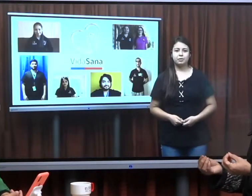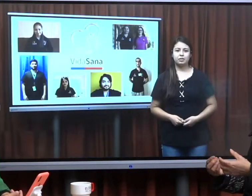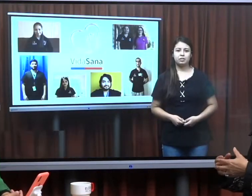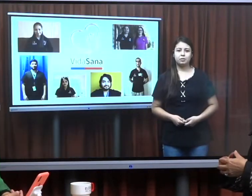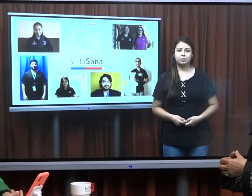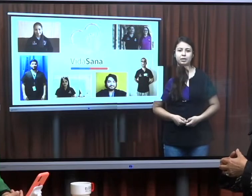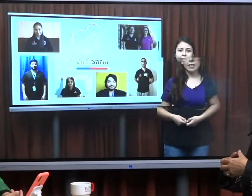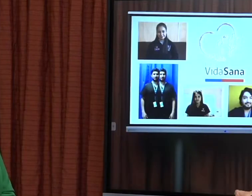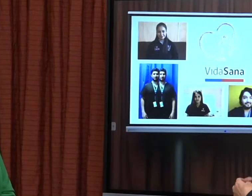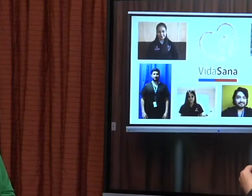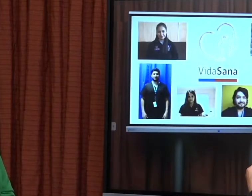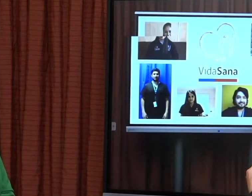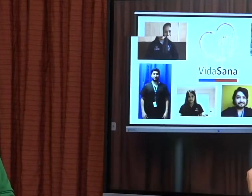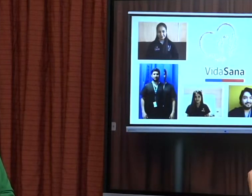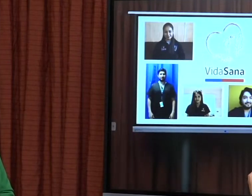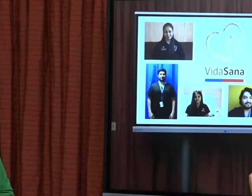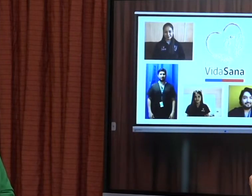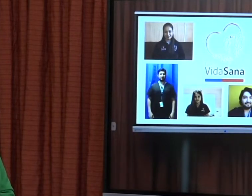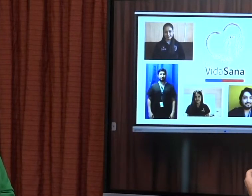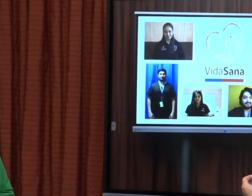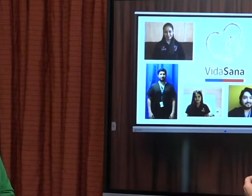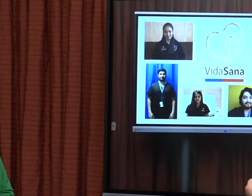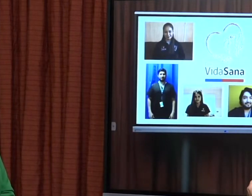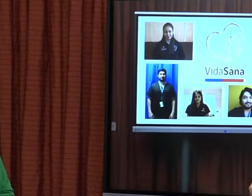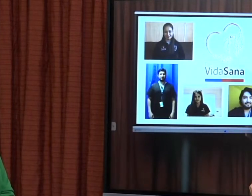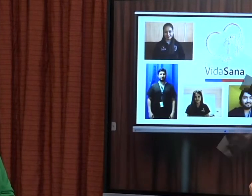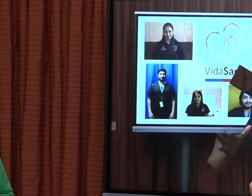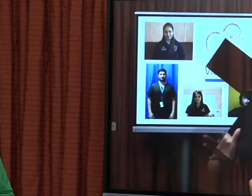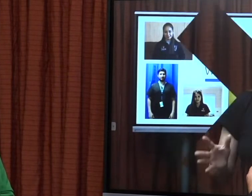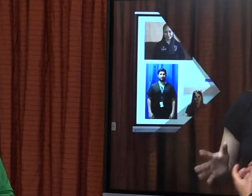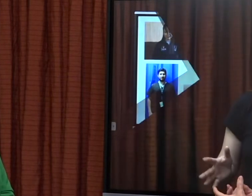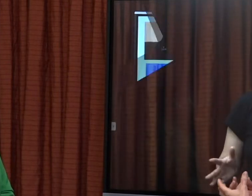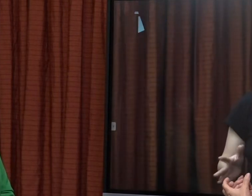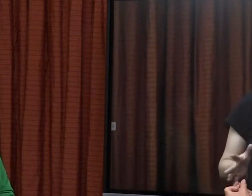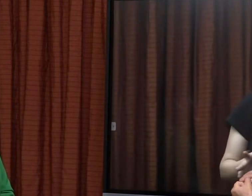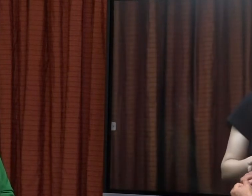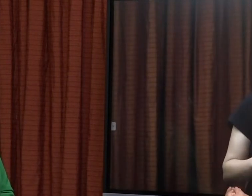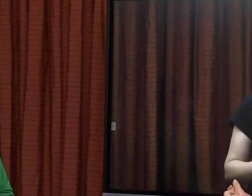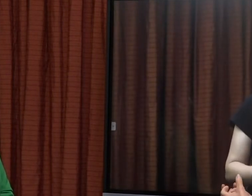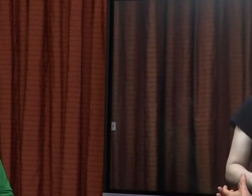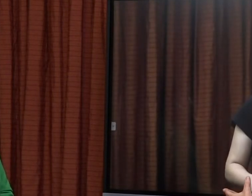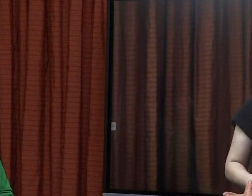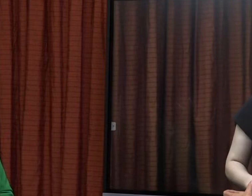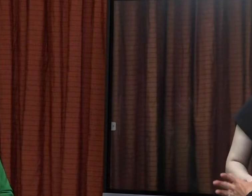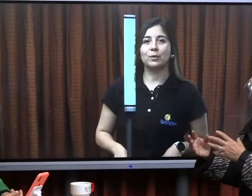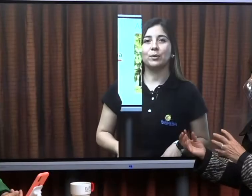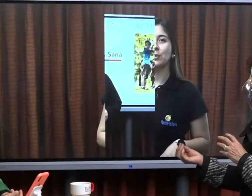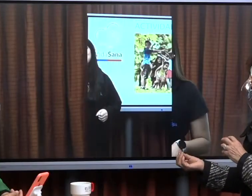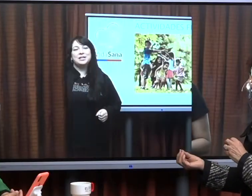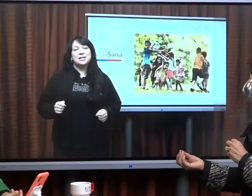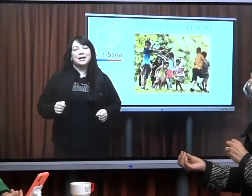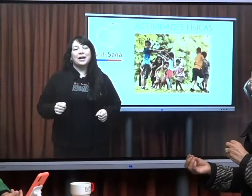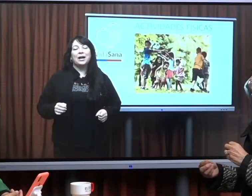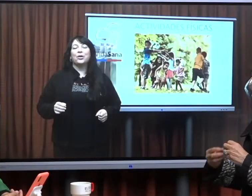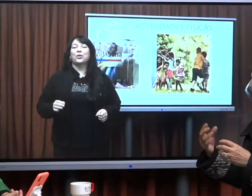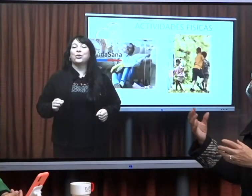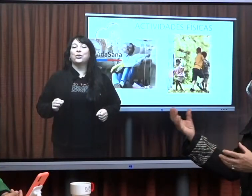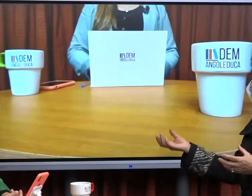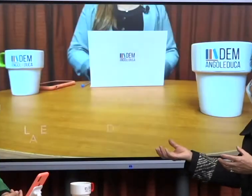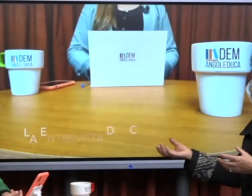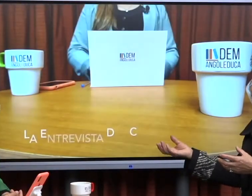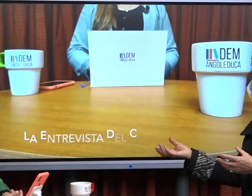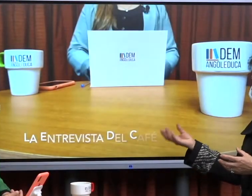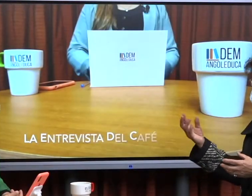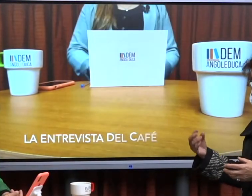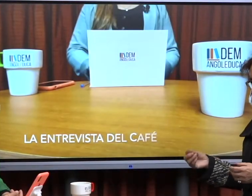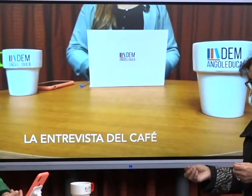eso es un valor que yo creo que uno no lo logra si inicia su actividad desde